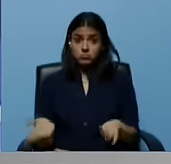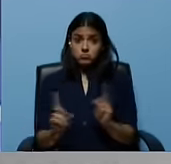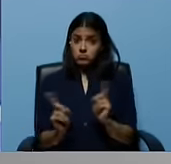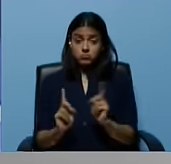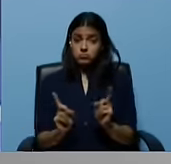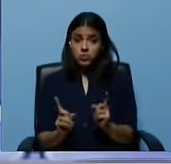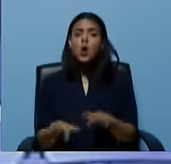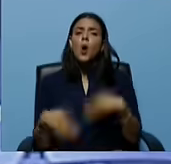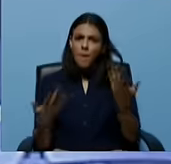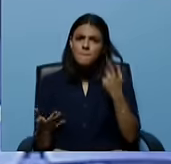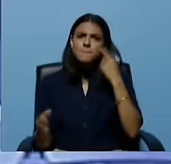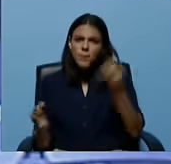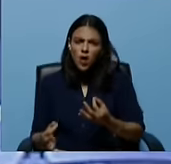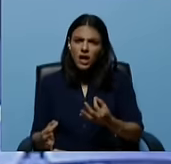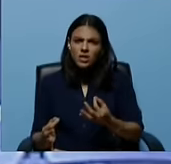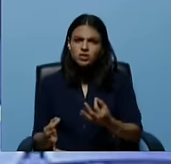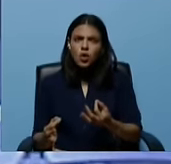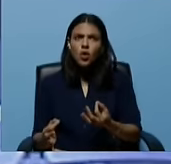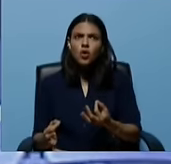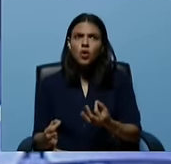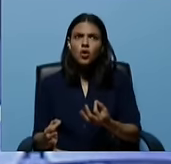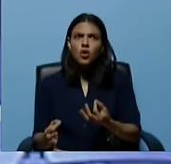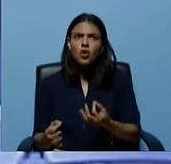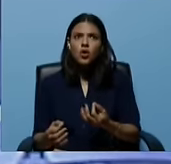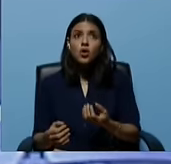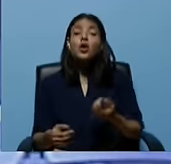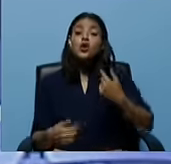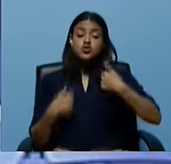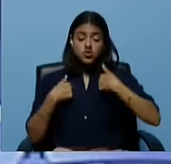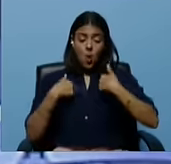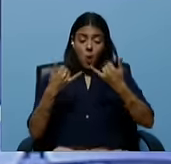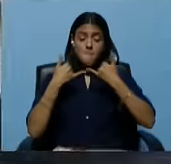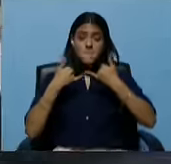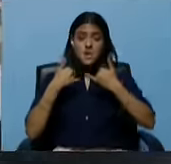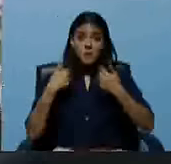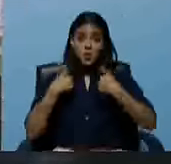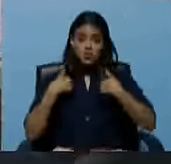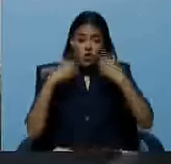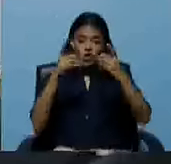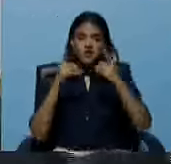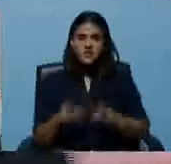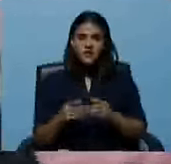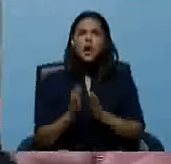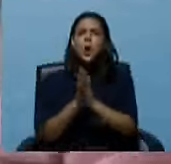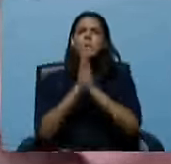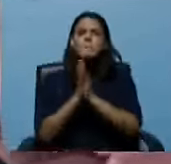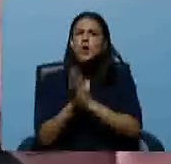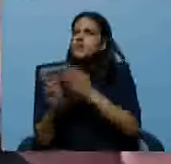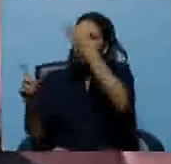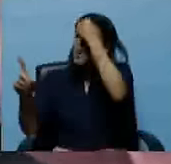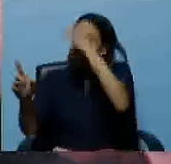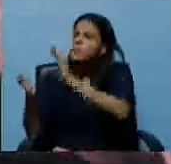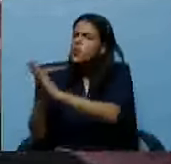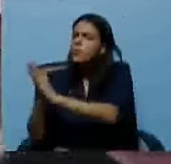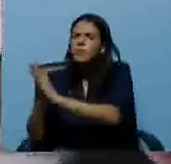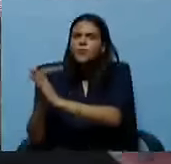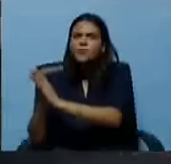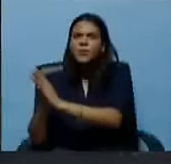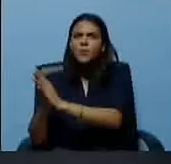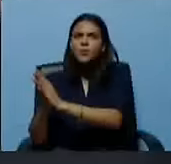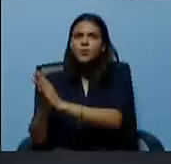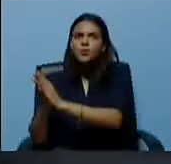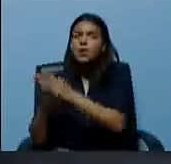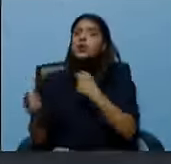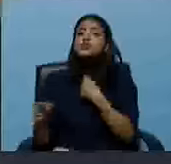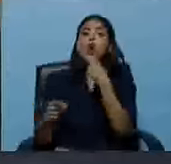Por eso fue que yo, fue a instancias mías, que le dije, hágame el favor, señor González, eso no es una coacción,